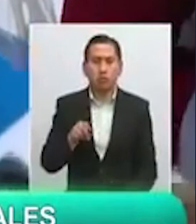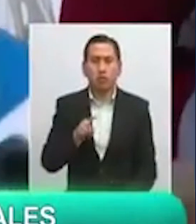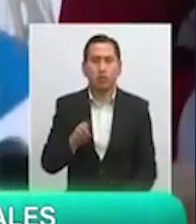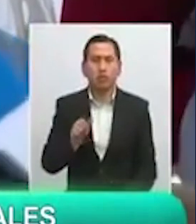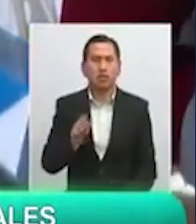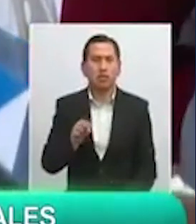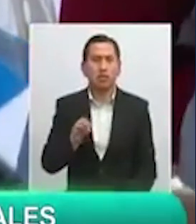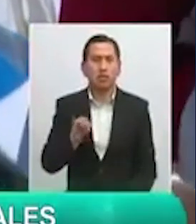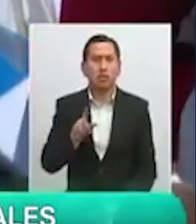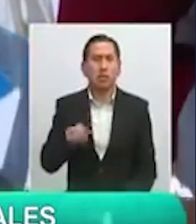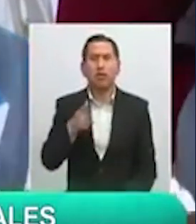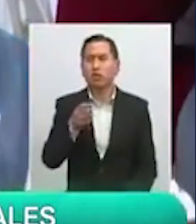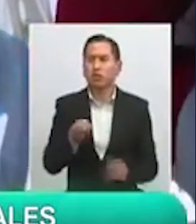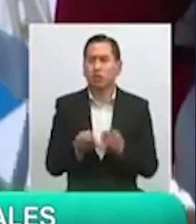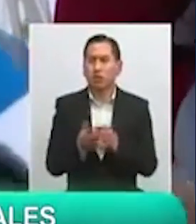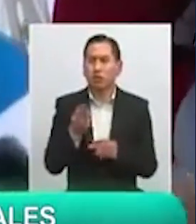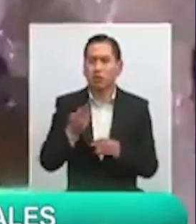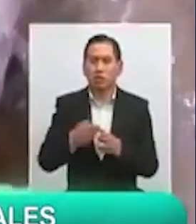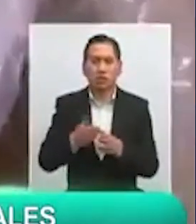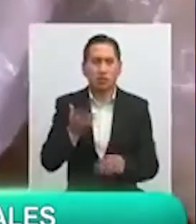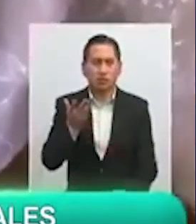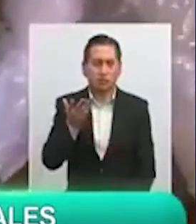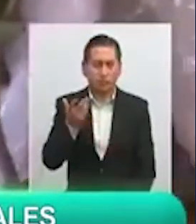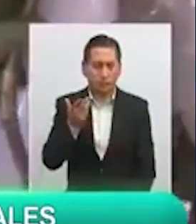¿qué se llama esa hierba?